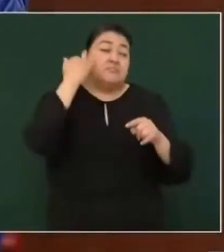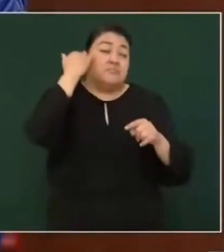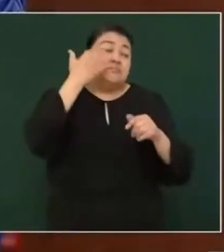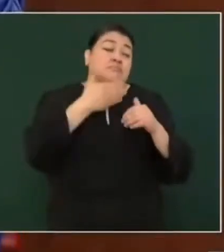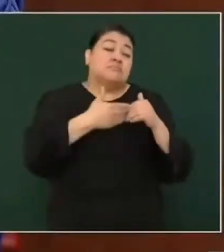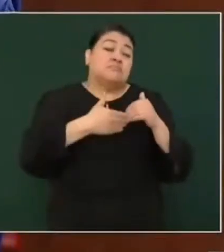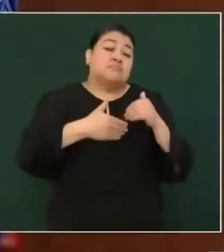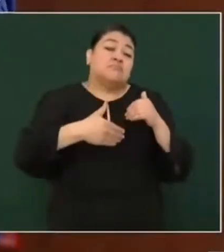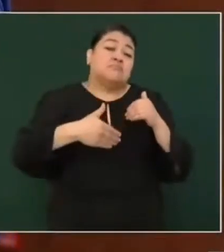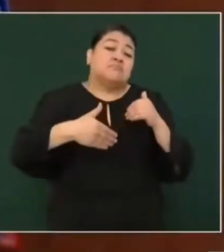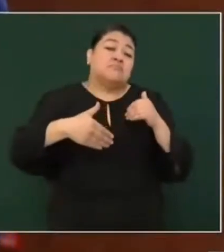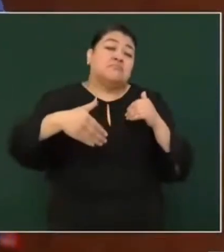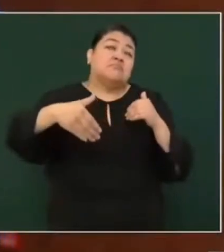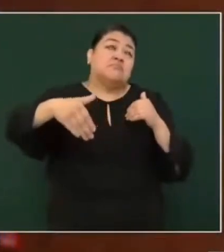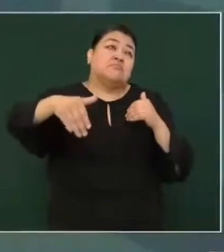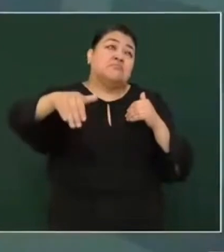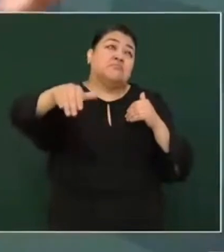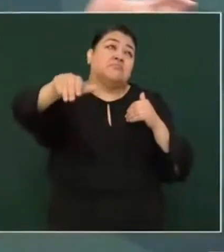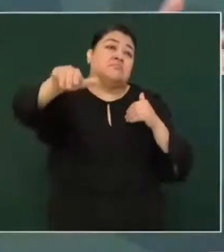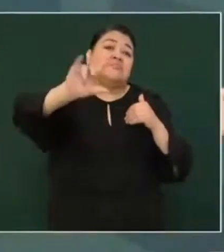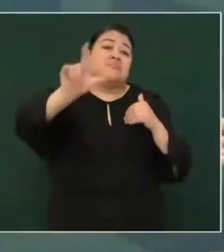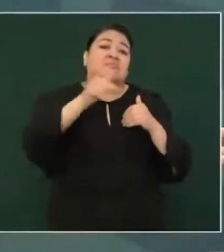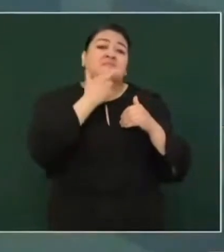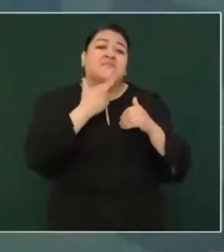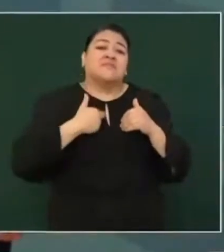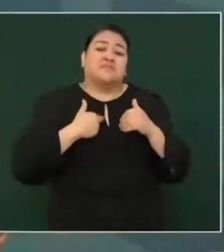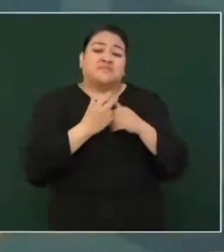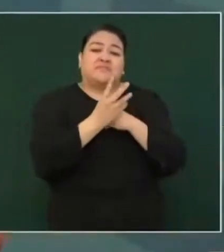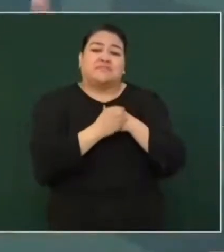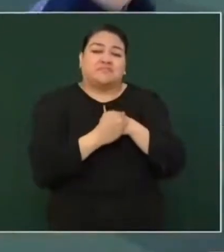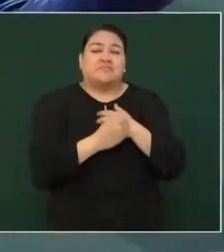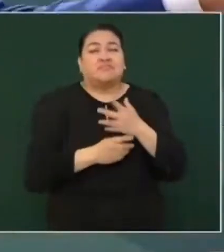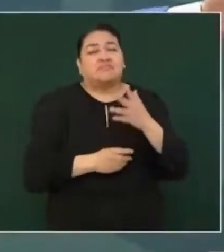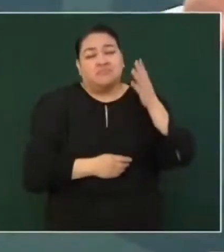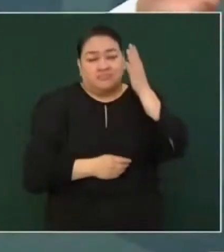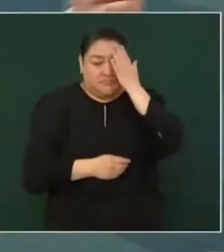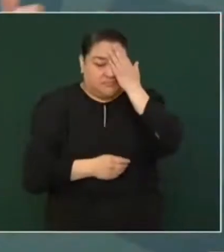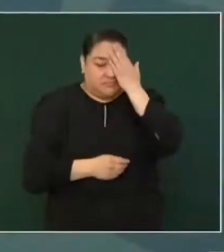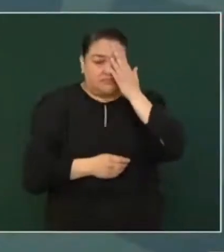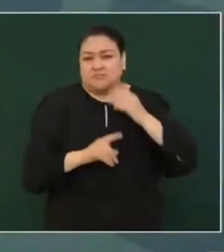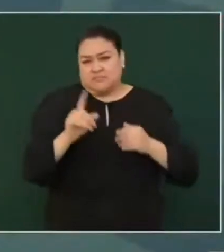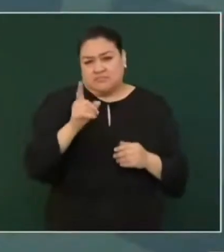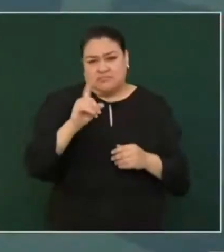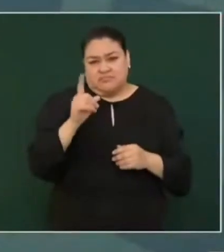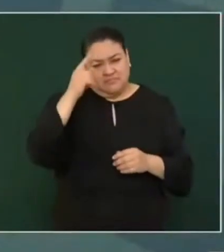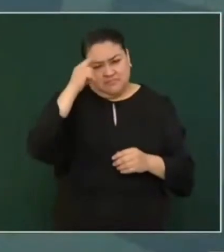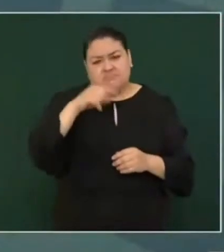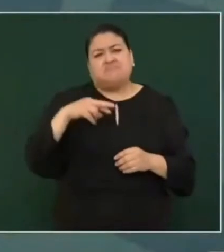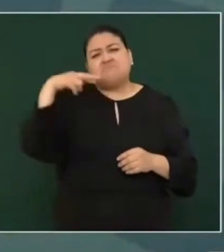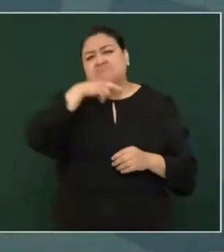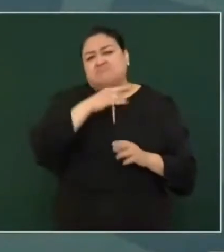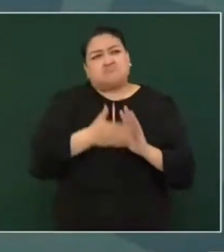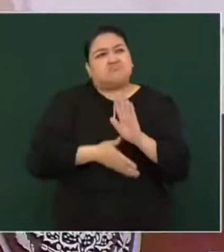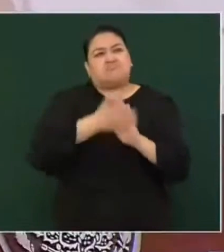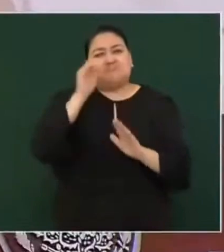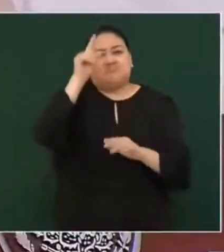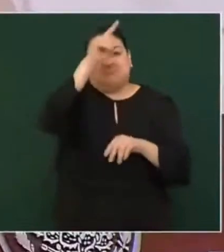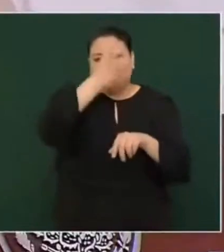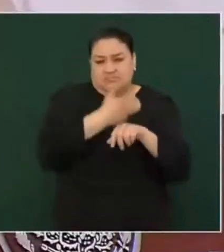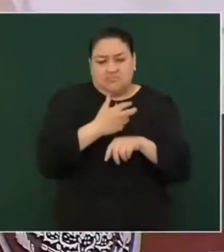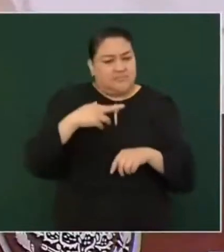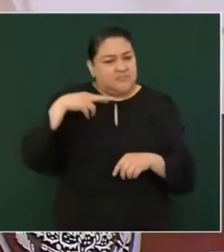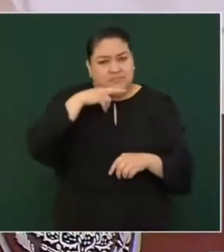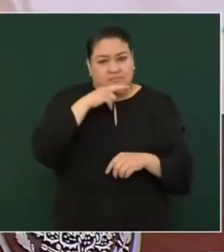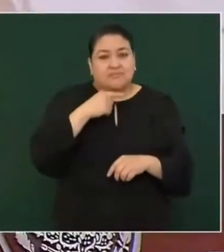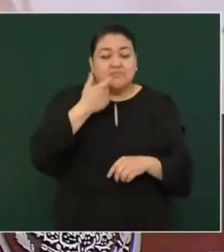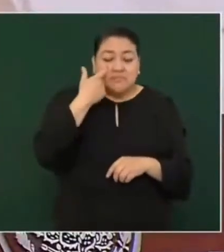lleven muchísimos tiempos para autorizar que puedan estar en Estados Unidos. Nosotros vamos a estar